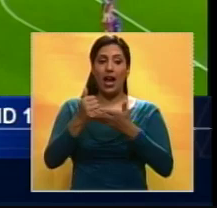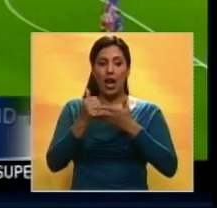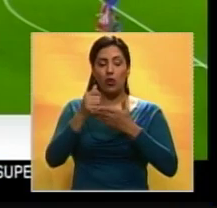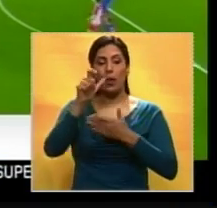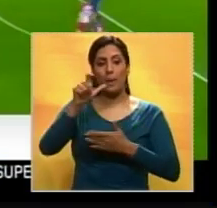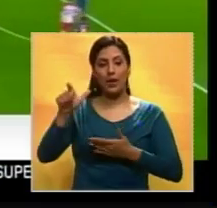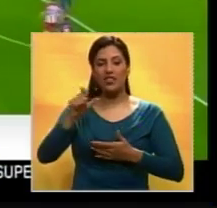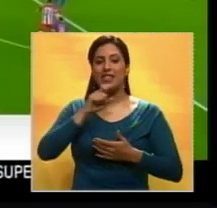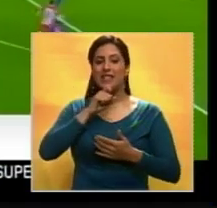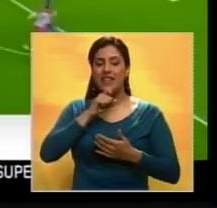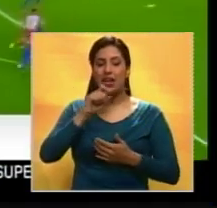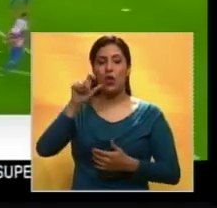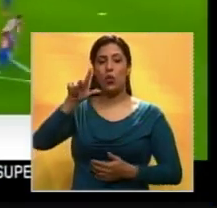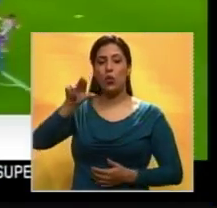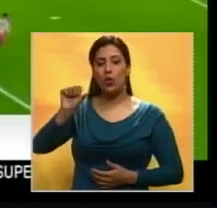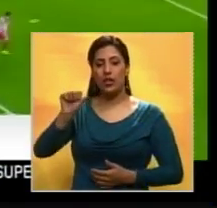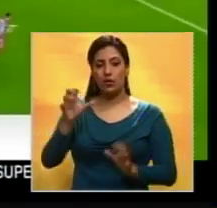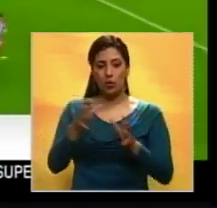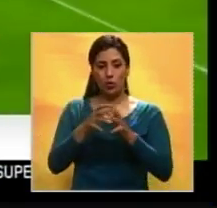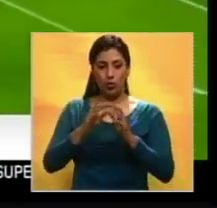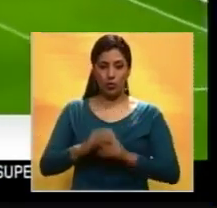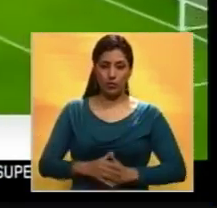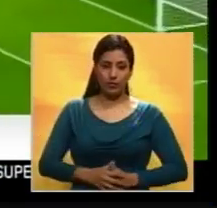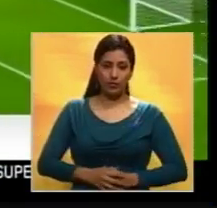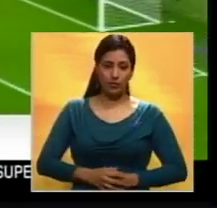los dirigidos por Luis Enrique, el marcador global.